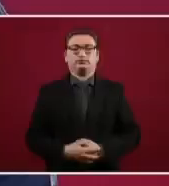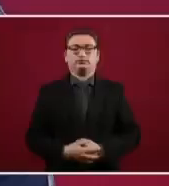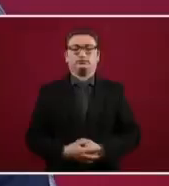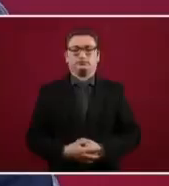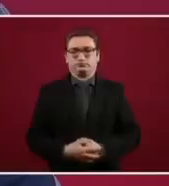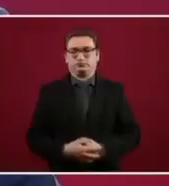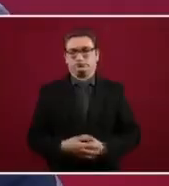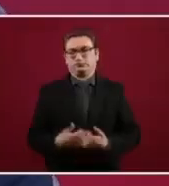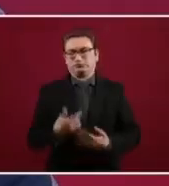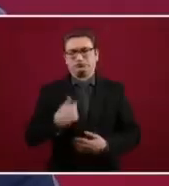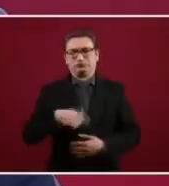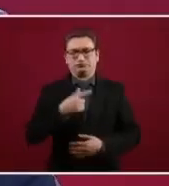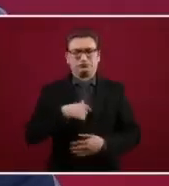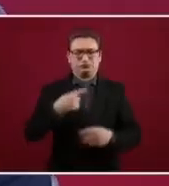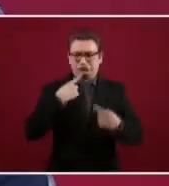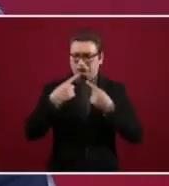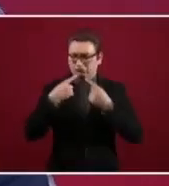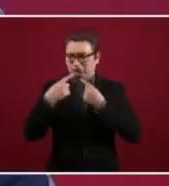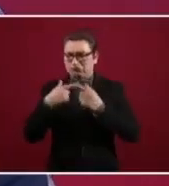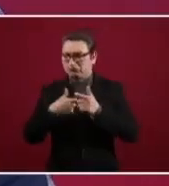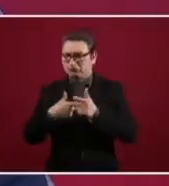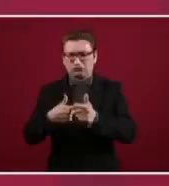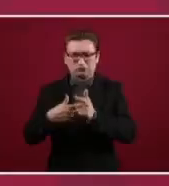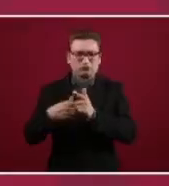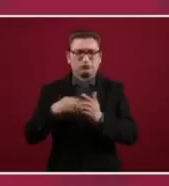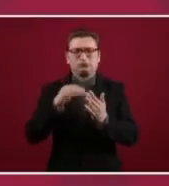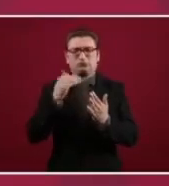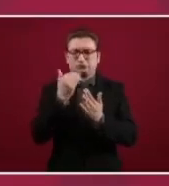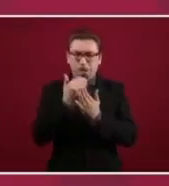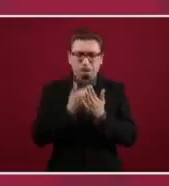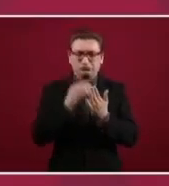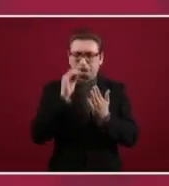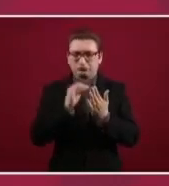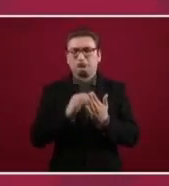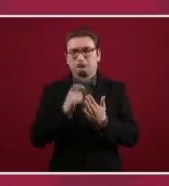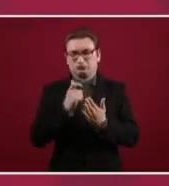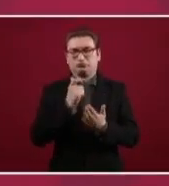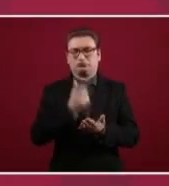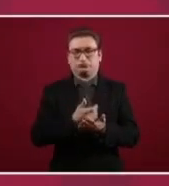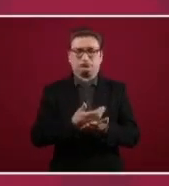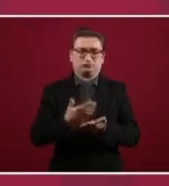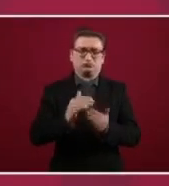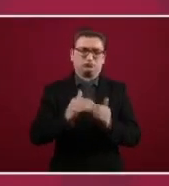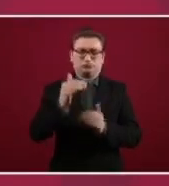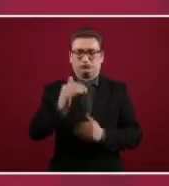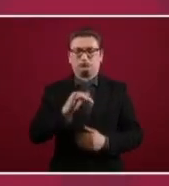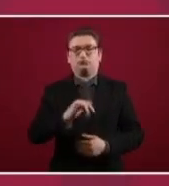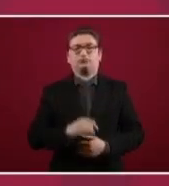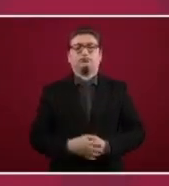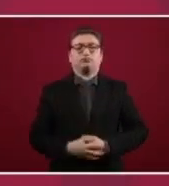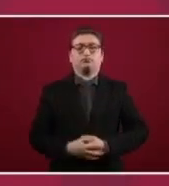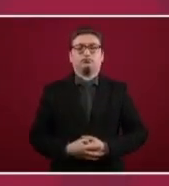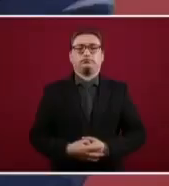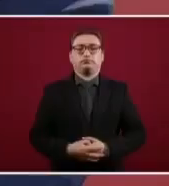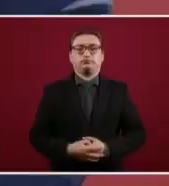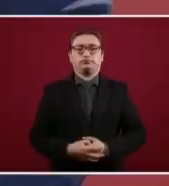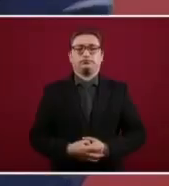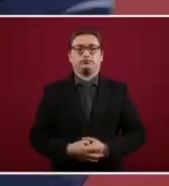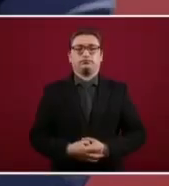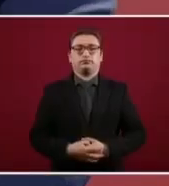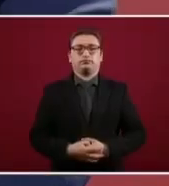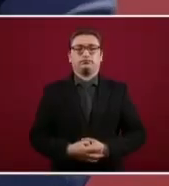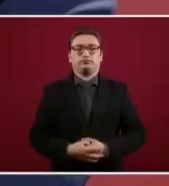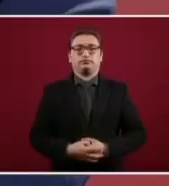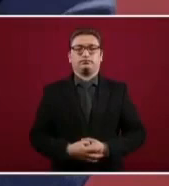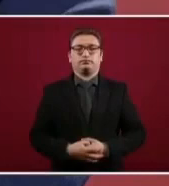estamos por definirlo pero si va a haber aumento sí de